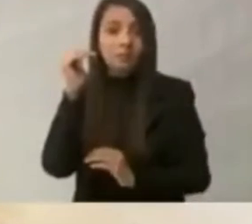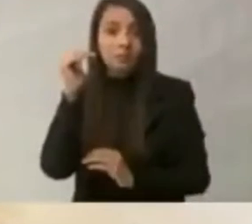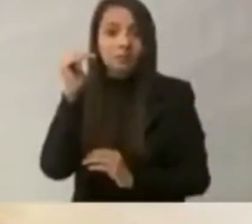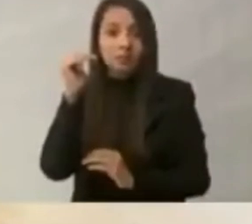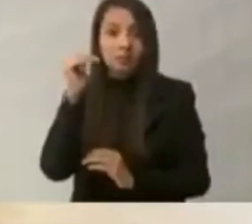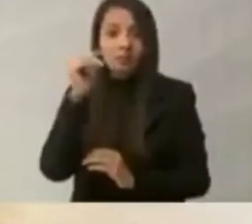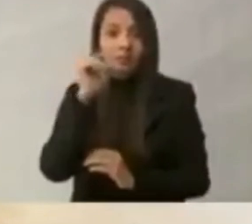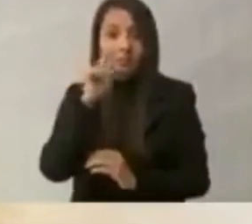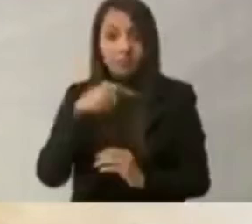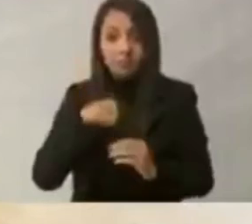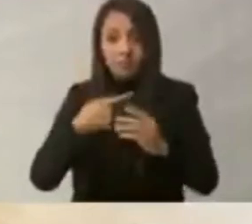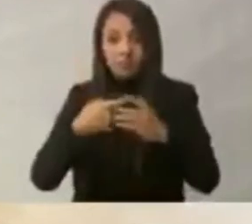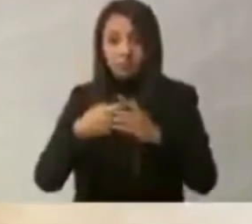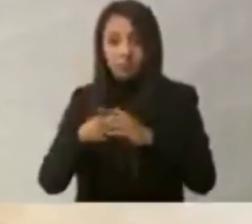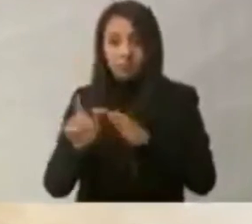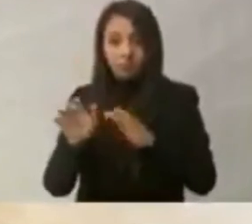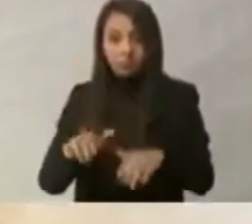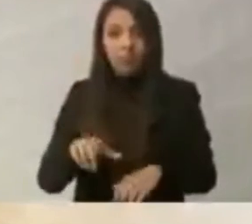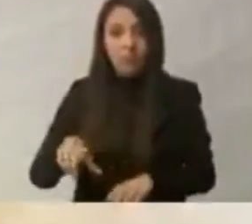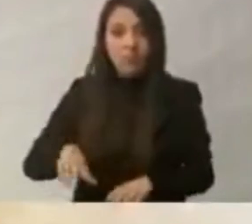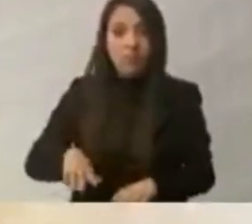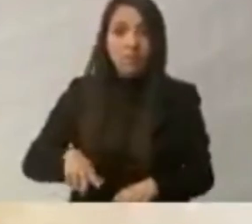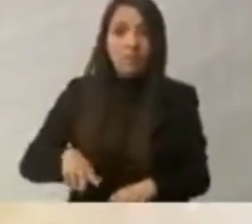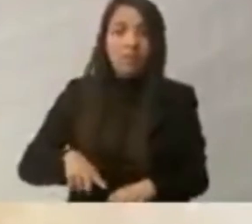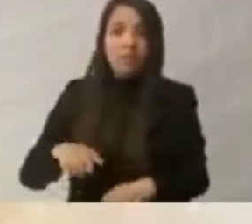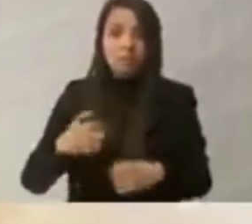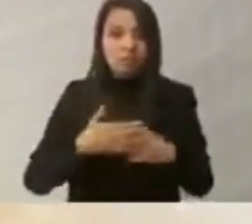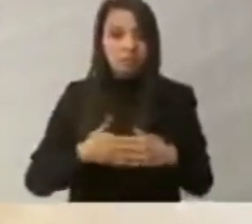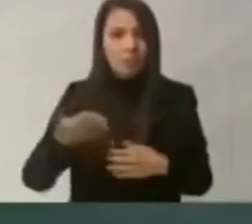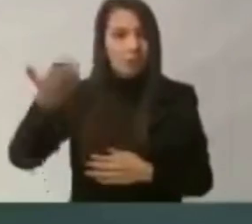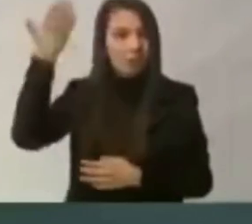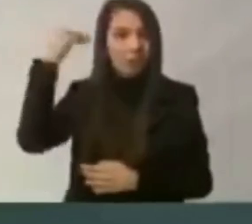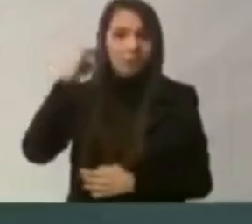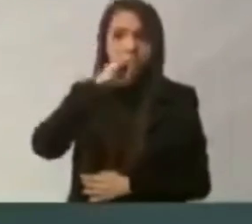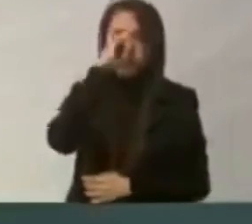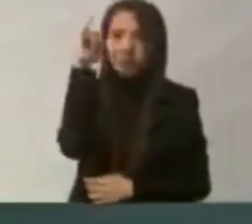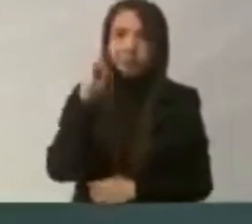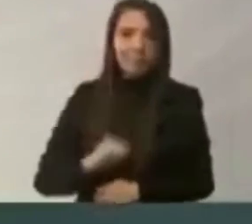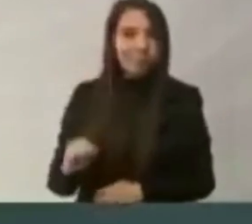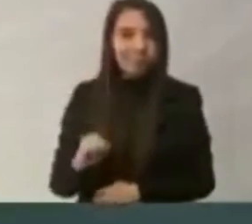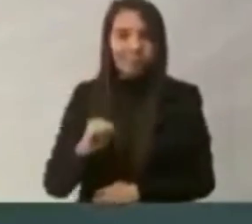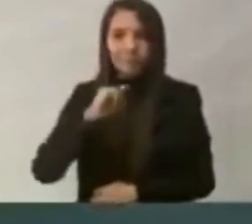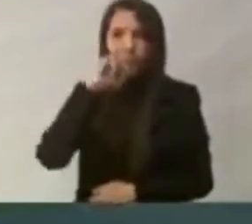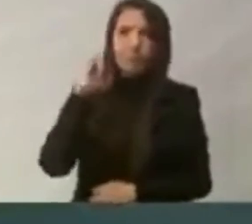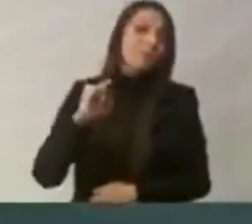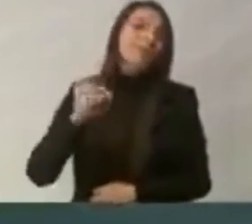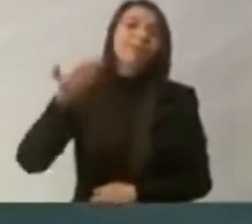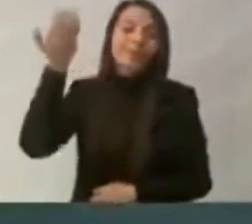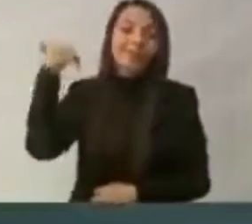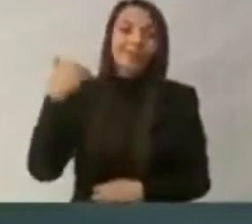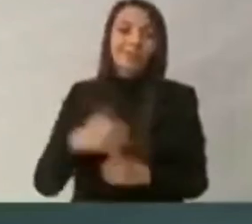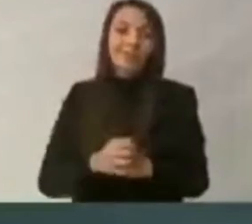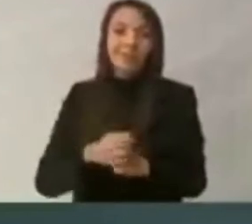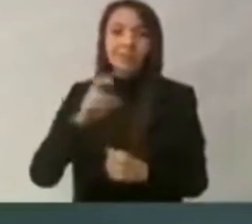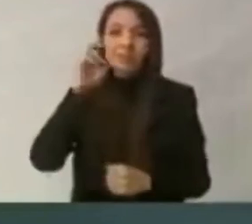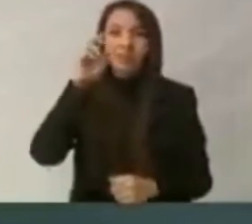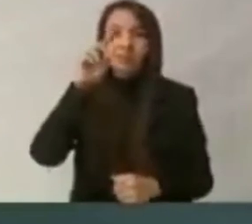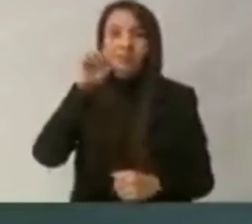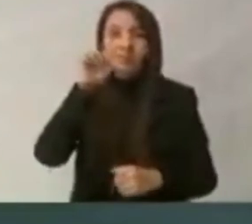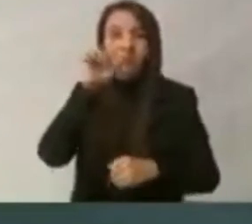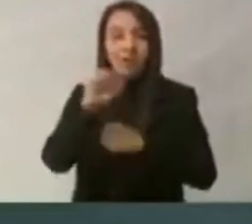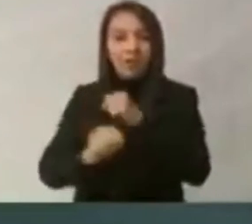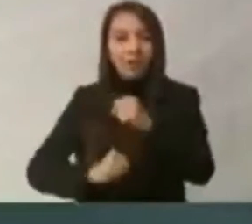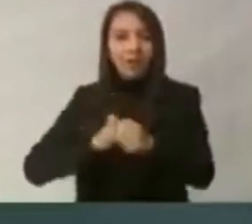gobierno. Eso nunca había sucedido, nunca pasó en los 36